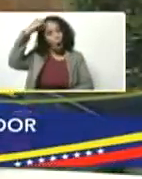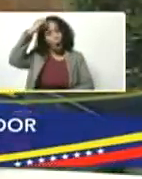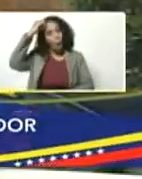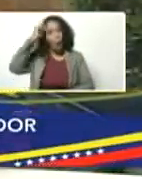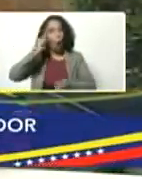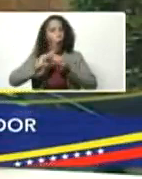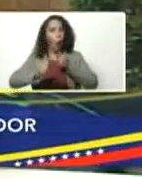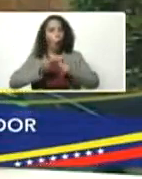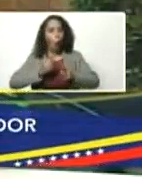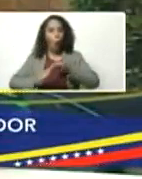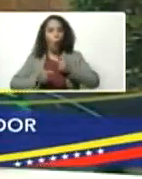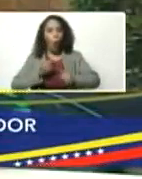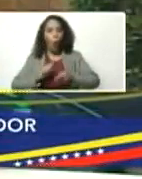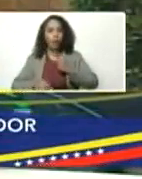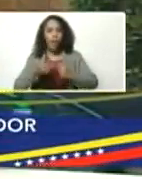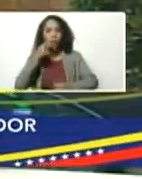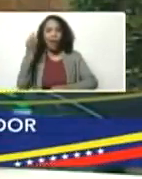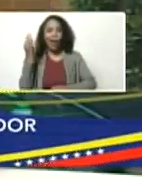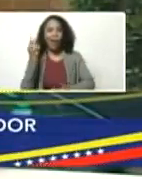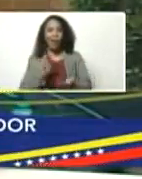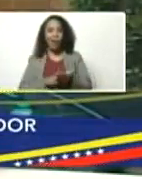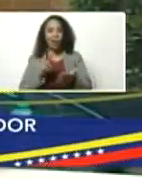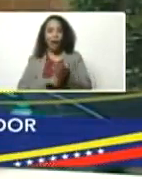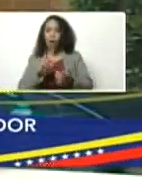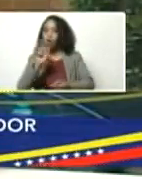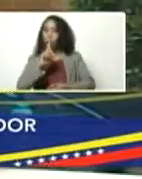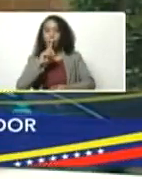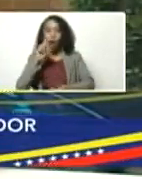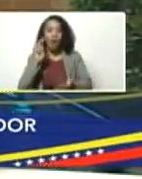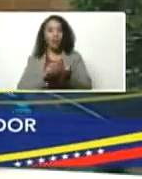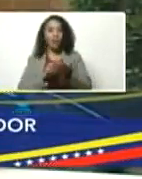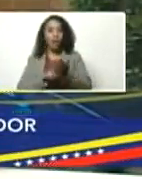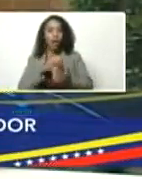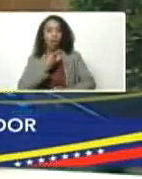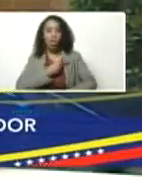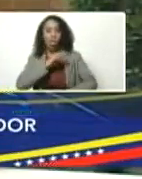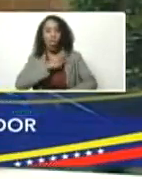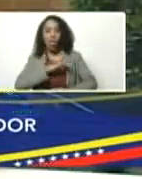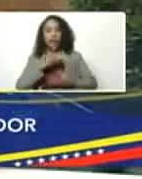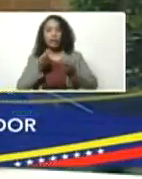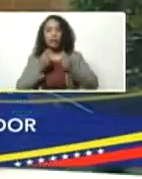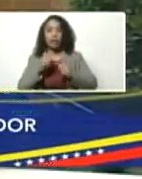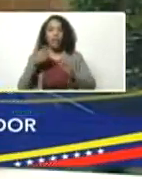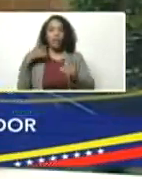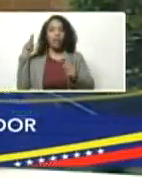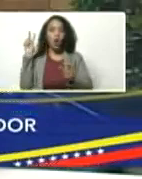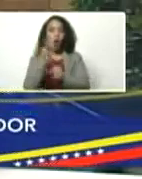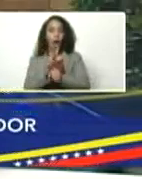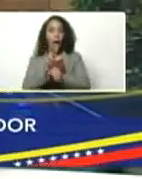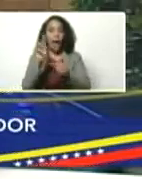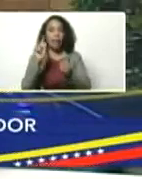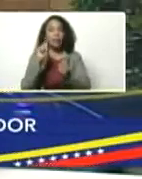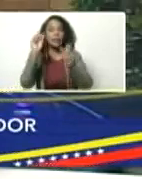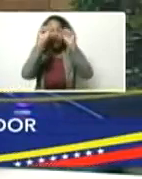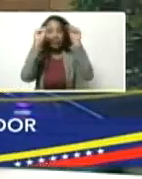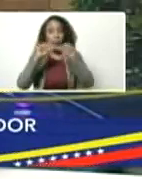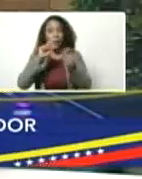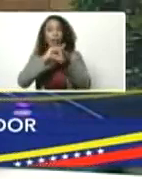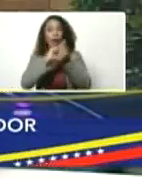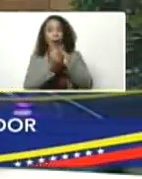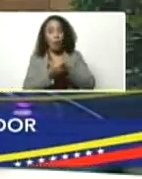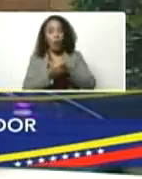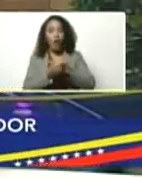cosas que realmente no son ciertas, y tratan de vulnerar el sistema de cambio, y tratan